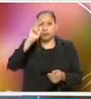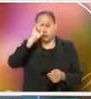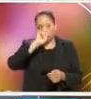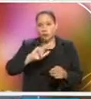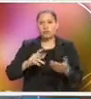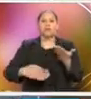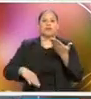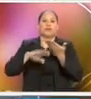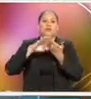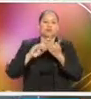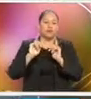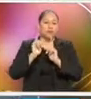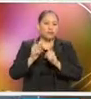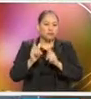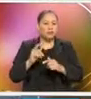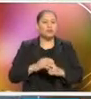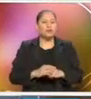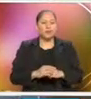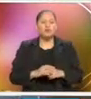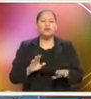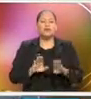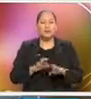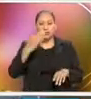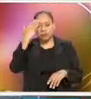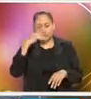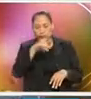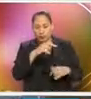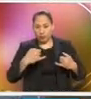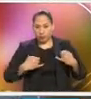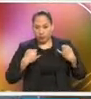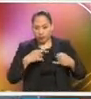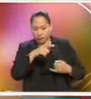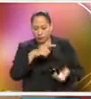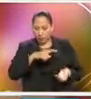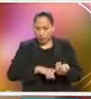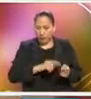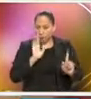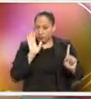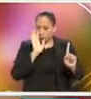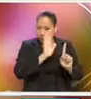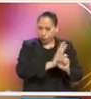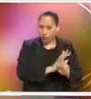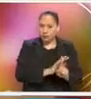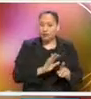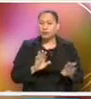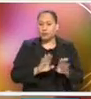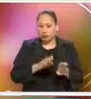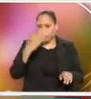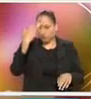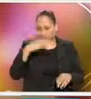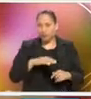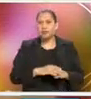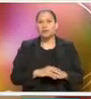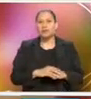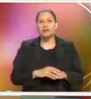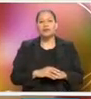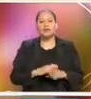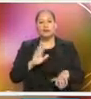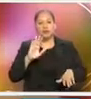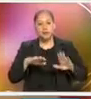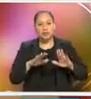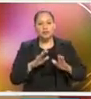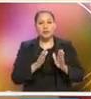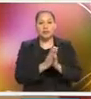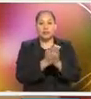¿Cómo identificar a los niños o a los adolescentes que están siendo bulleados? Número uno, normalmente llegan con